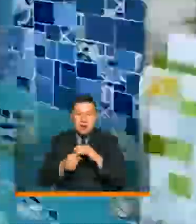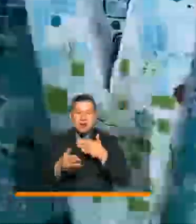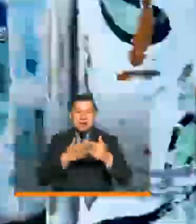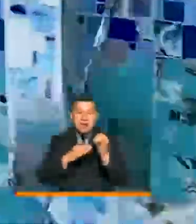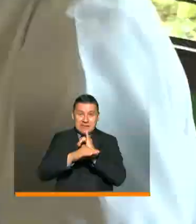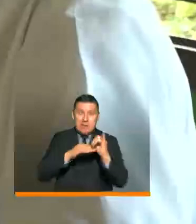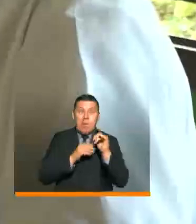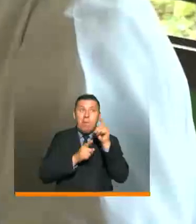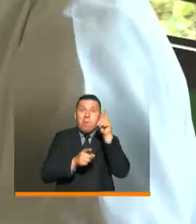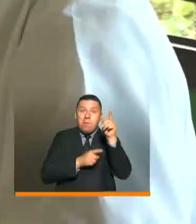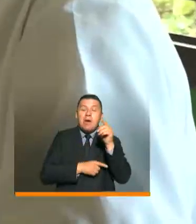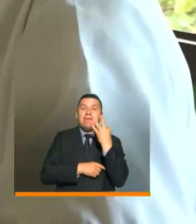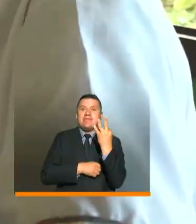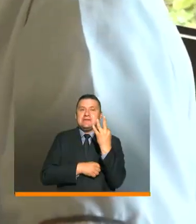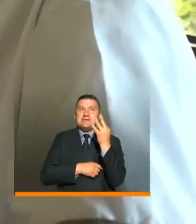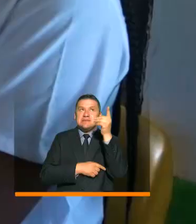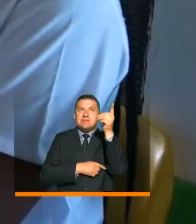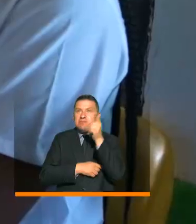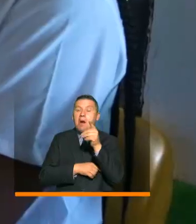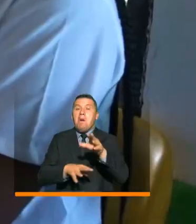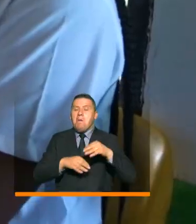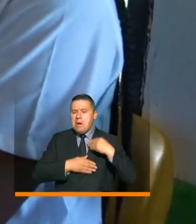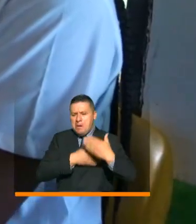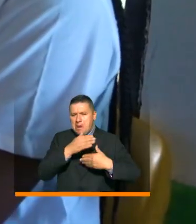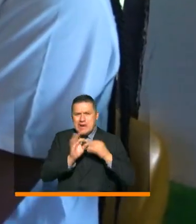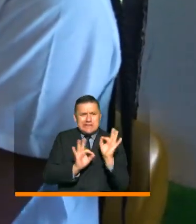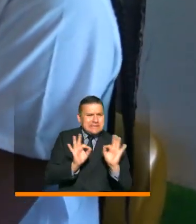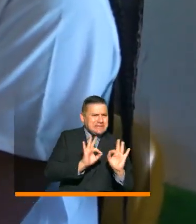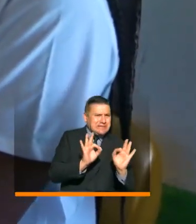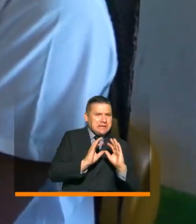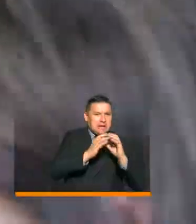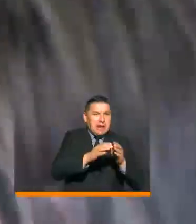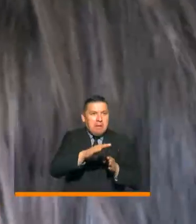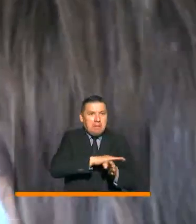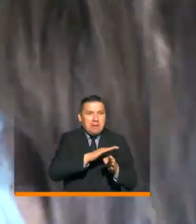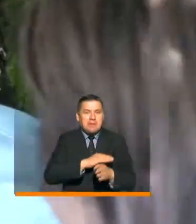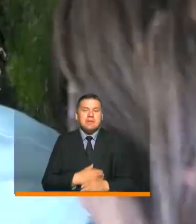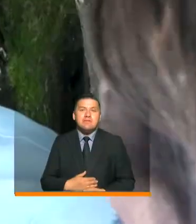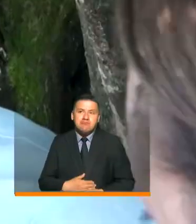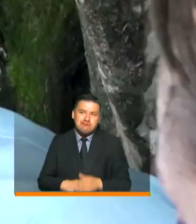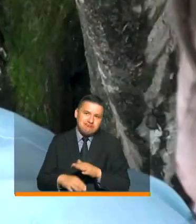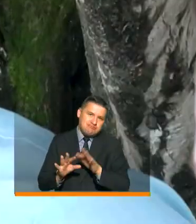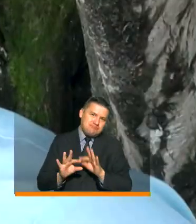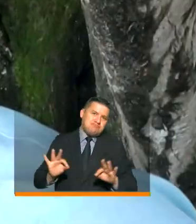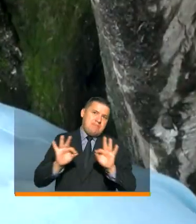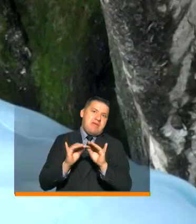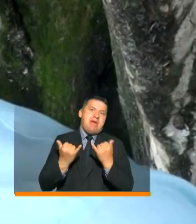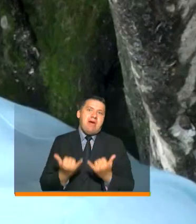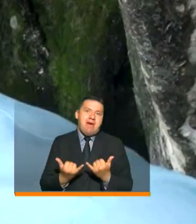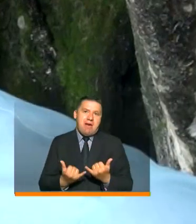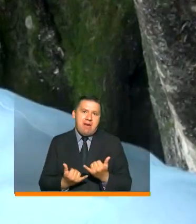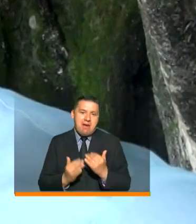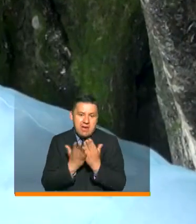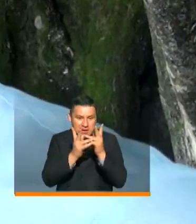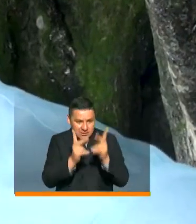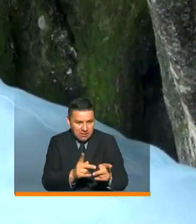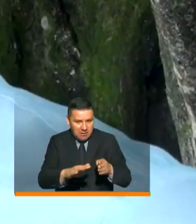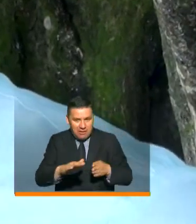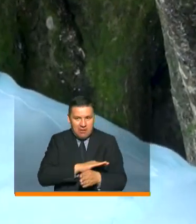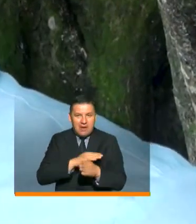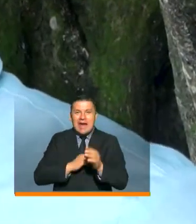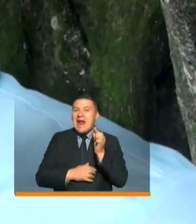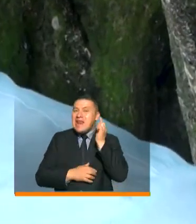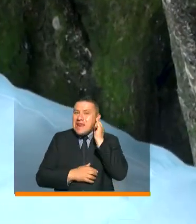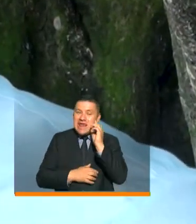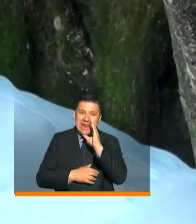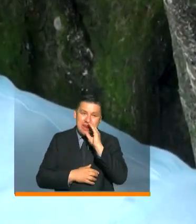Andrés y Providencia son tres de las regiones que avanzan en el regreso a las aulas. Lo más importante en este momento es tener a nuestros estudiantes, niños